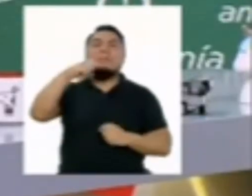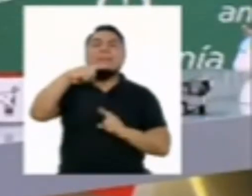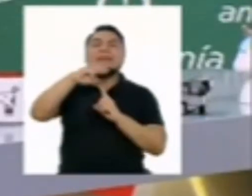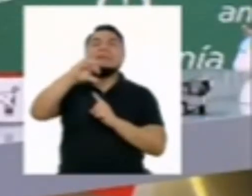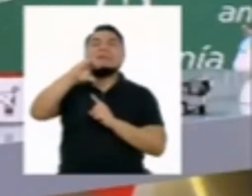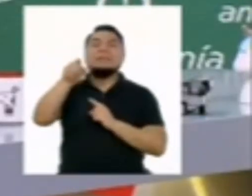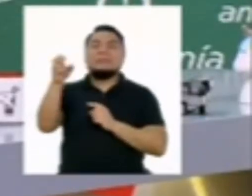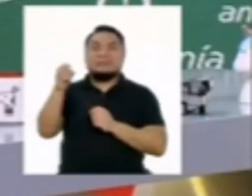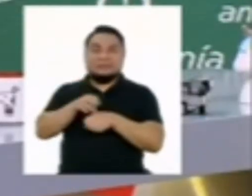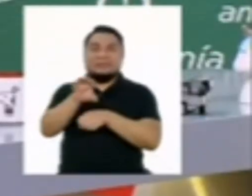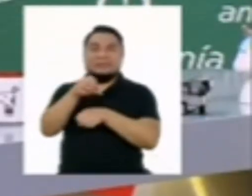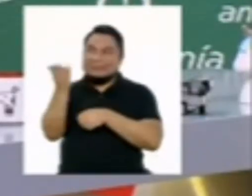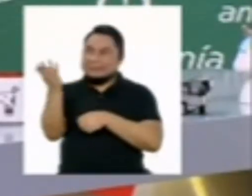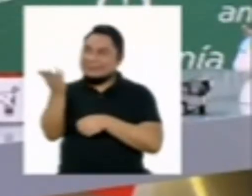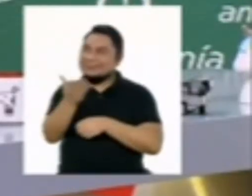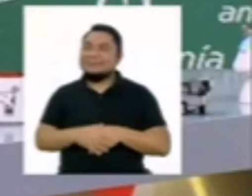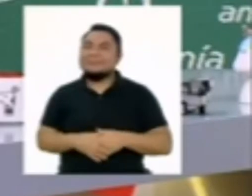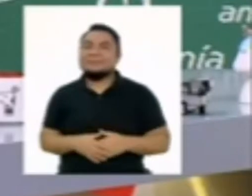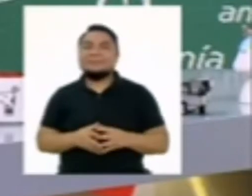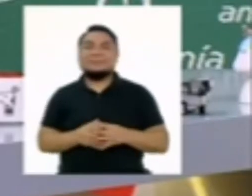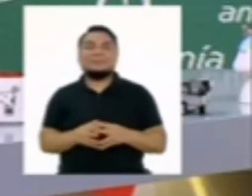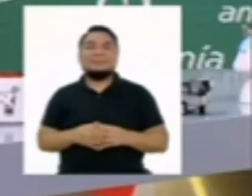Patricia para que nos oriente.